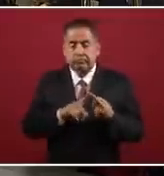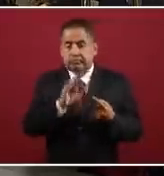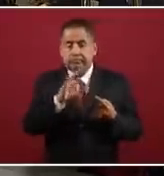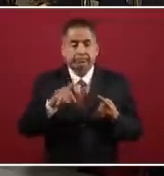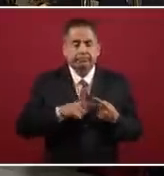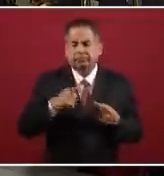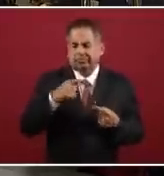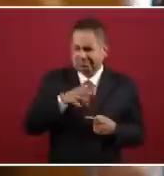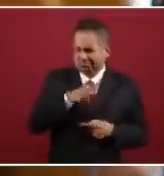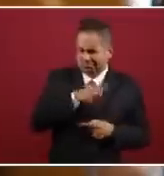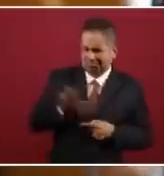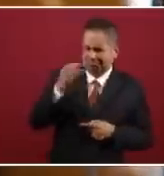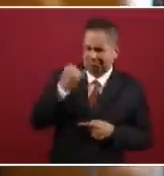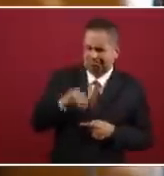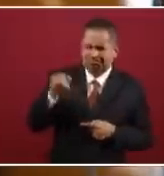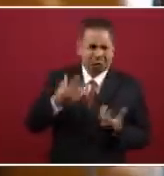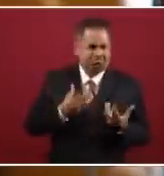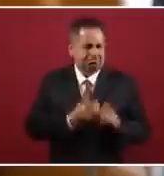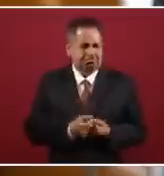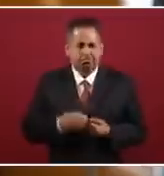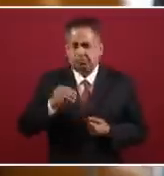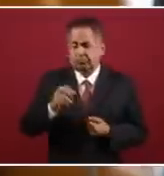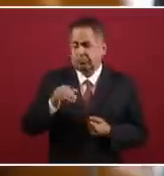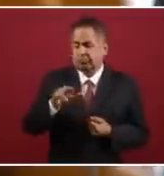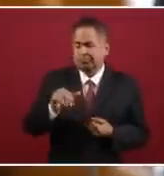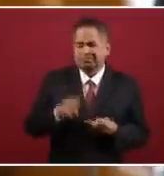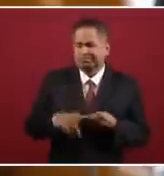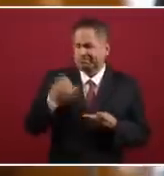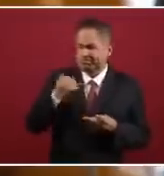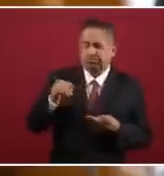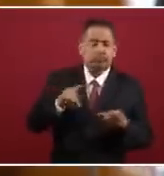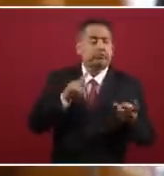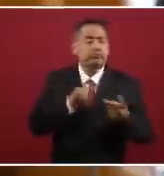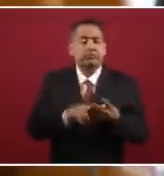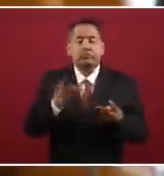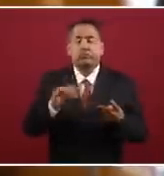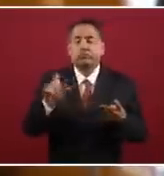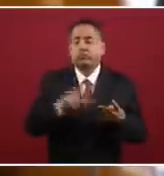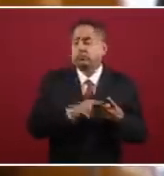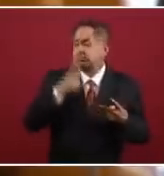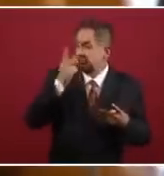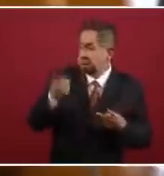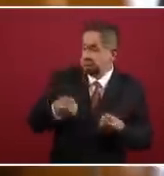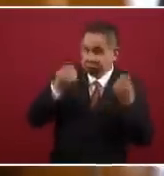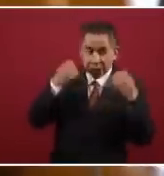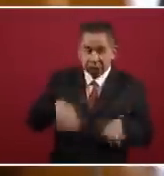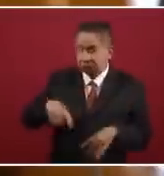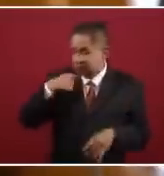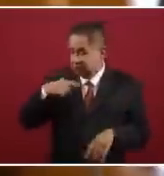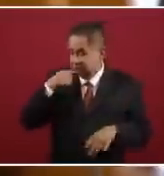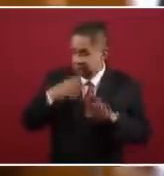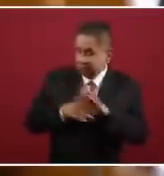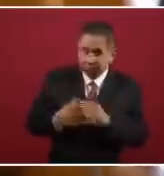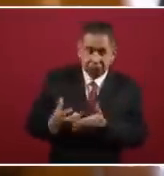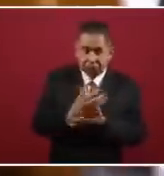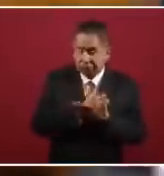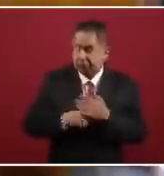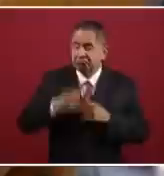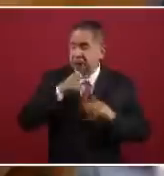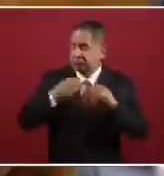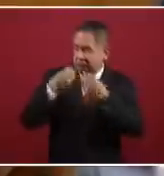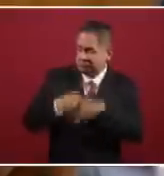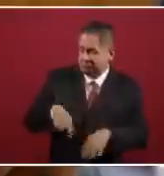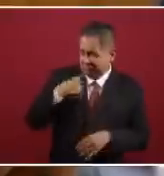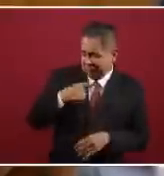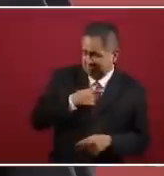presunta relación con Humberto Moreira y Vicente Fox respecto a que se hayan desperdiciado las ganancias del petróleo. Sobre